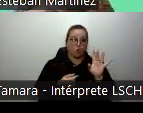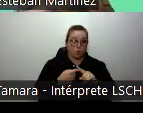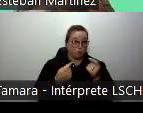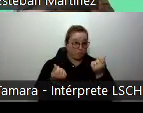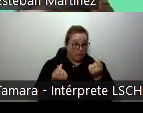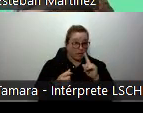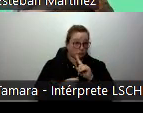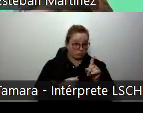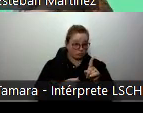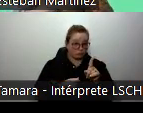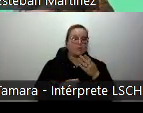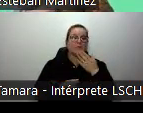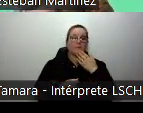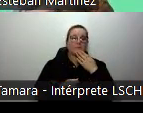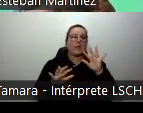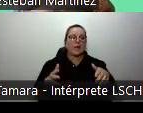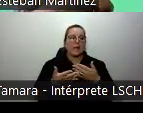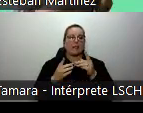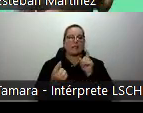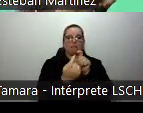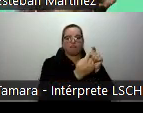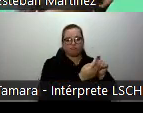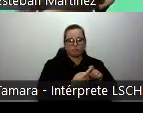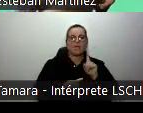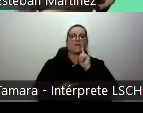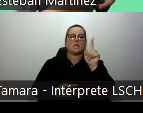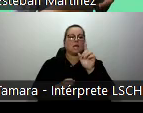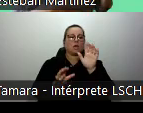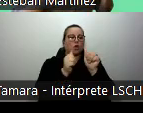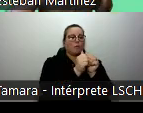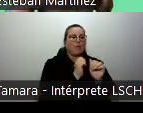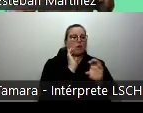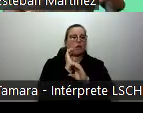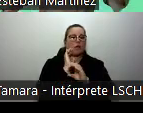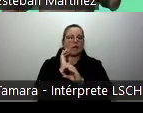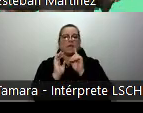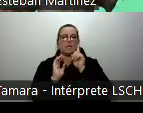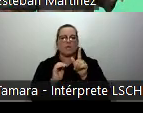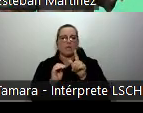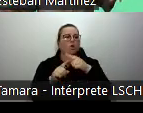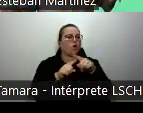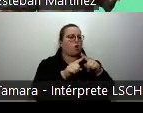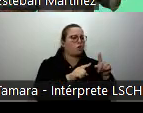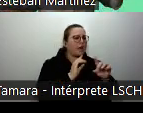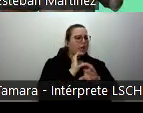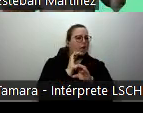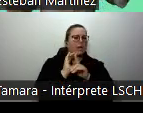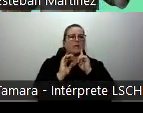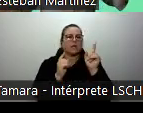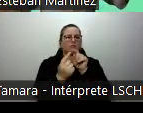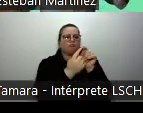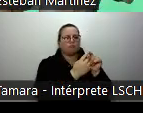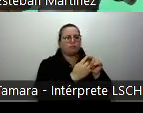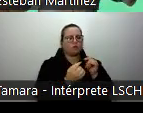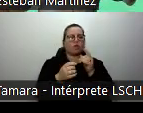financieros la red de contactos quiénes son tus compañeros de carrera Quiénes tus compañeros de otras carreras quiénes son tus